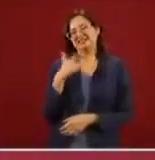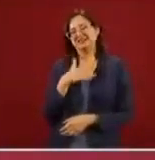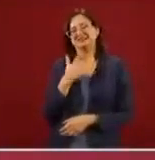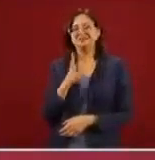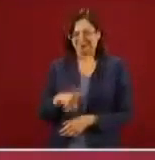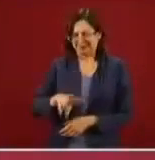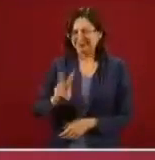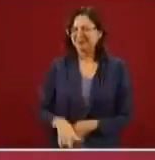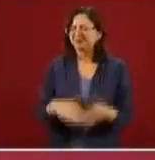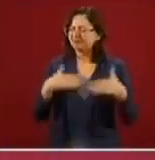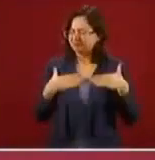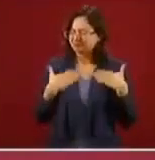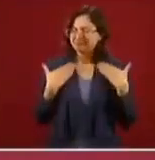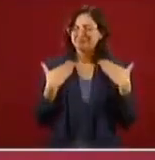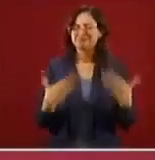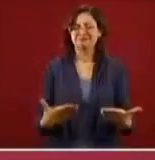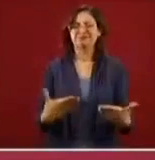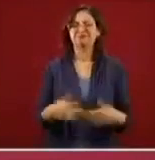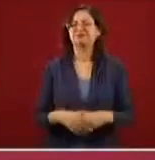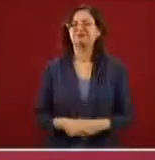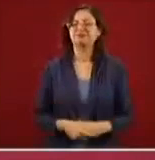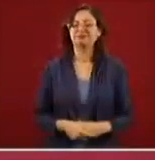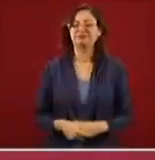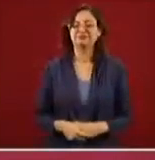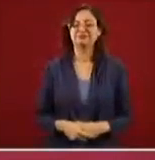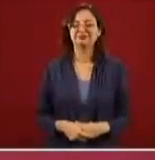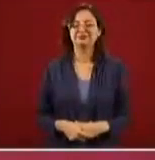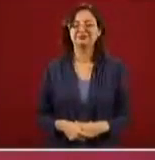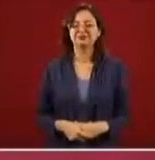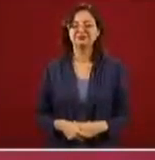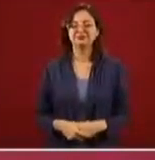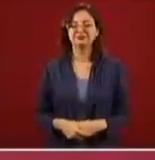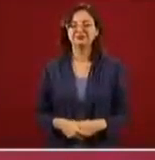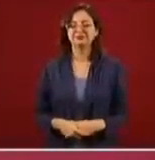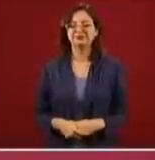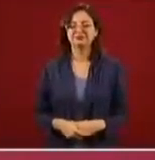los dijo, ¿sí?, con